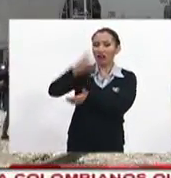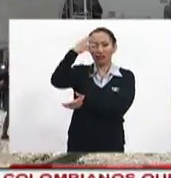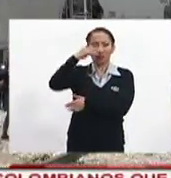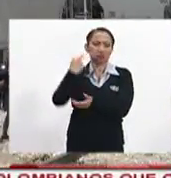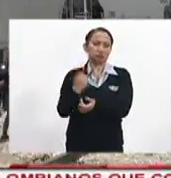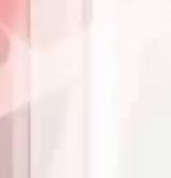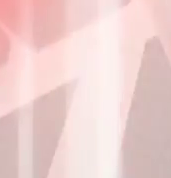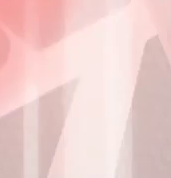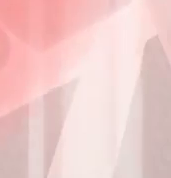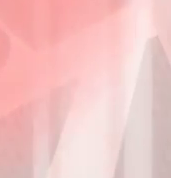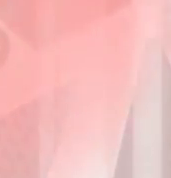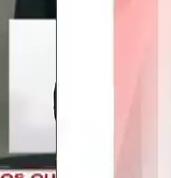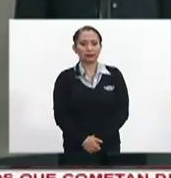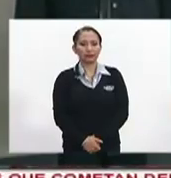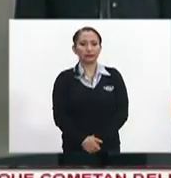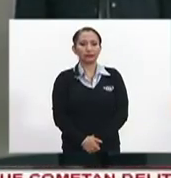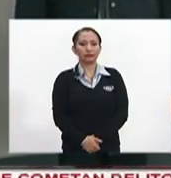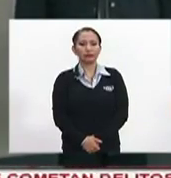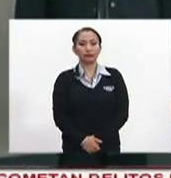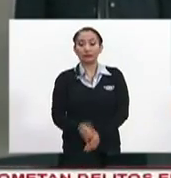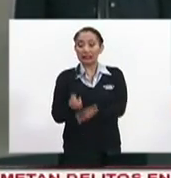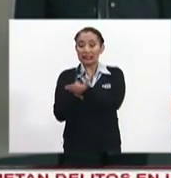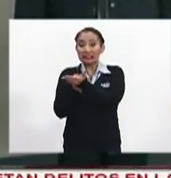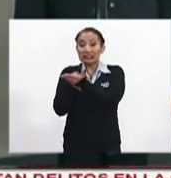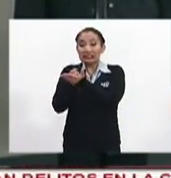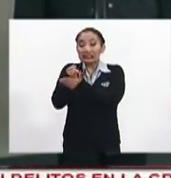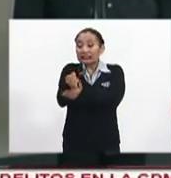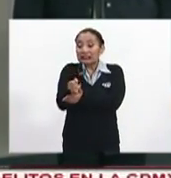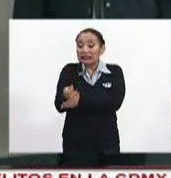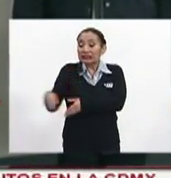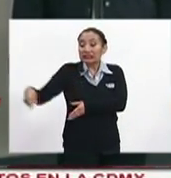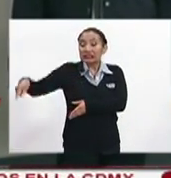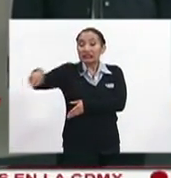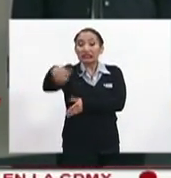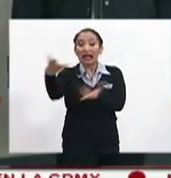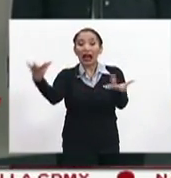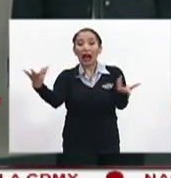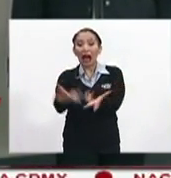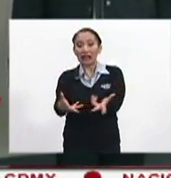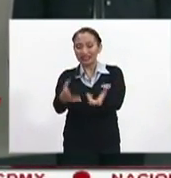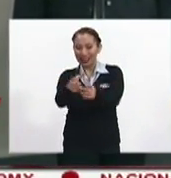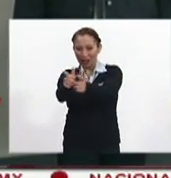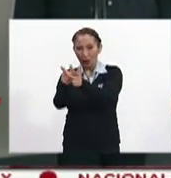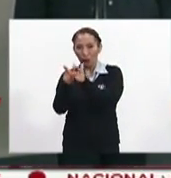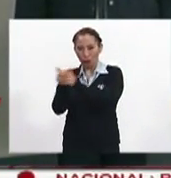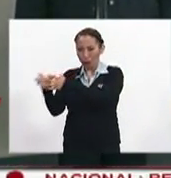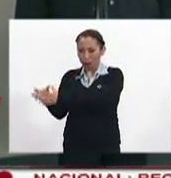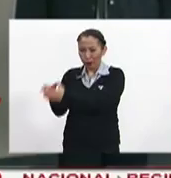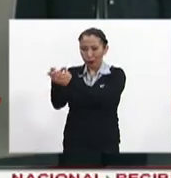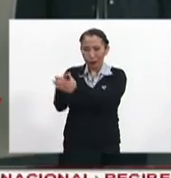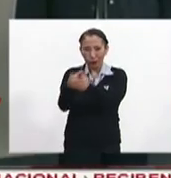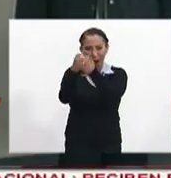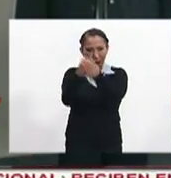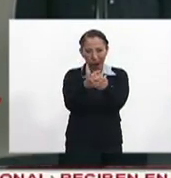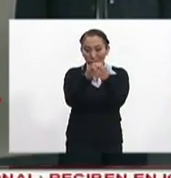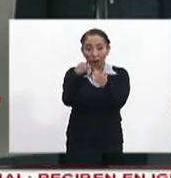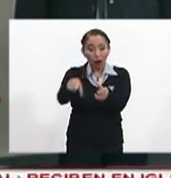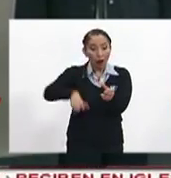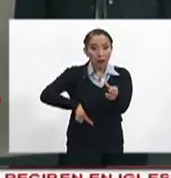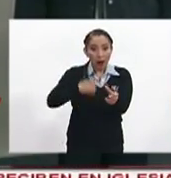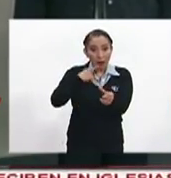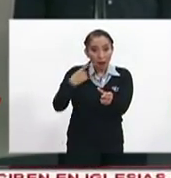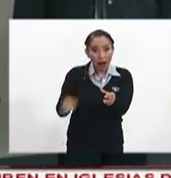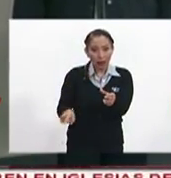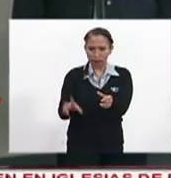Trump. La decisión de desmovilizar una caravana no le corresponde a un